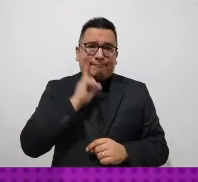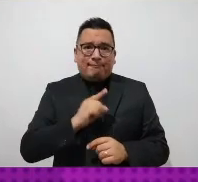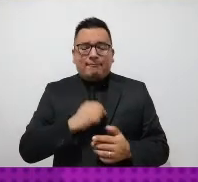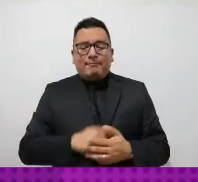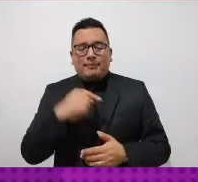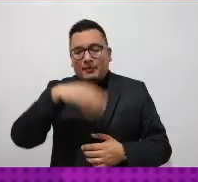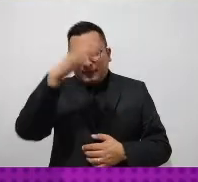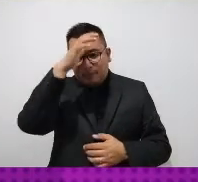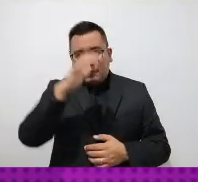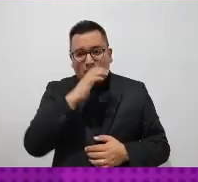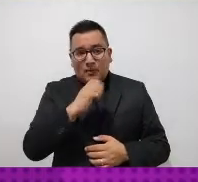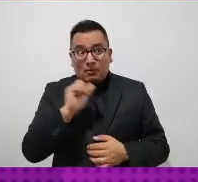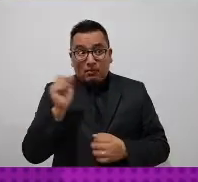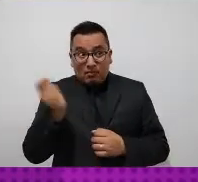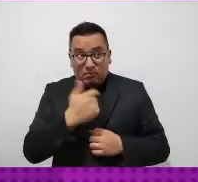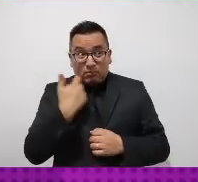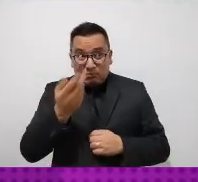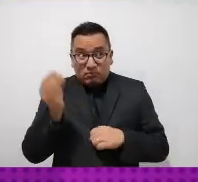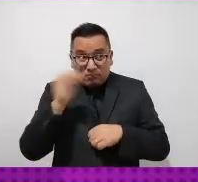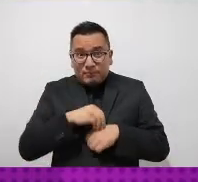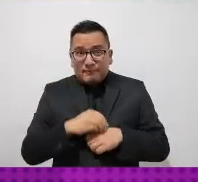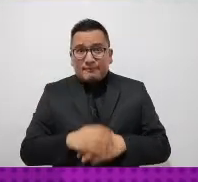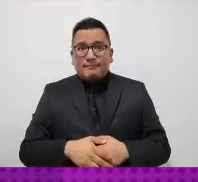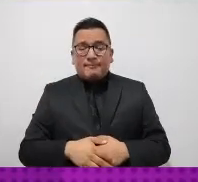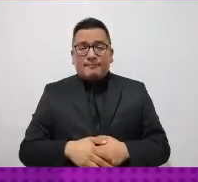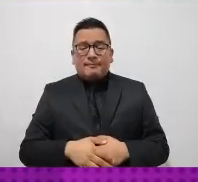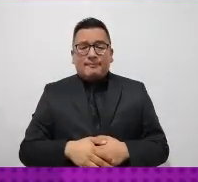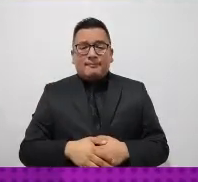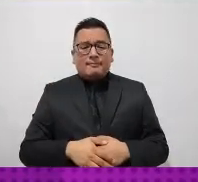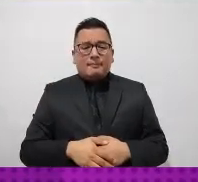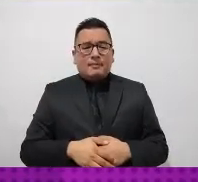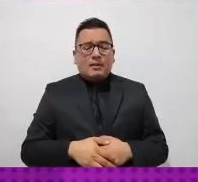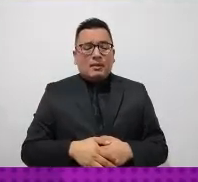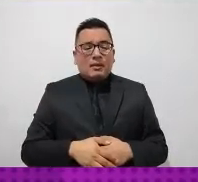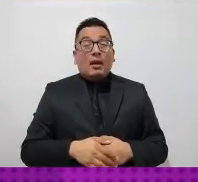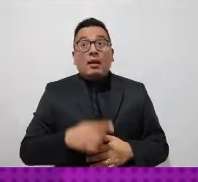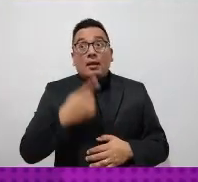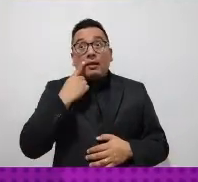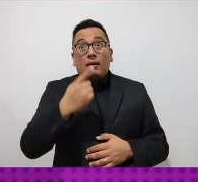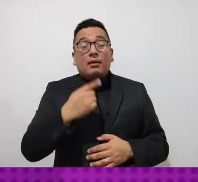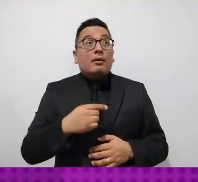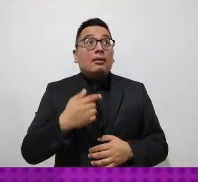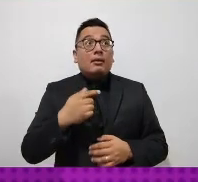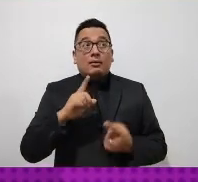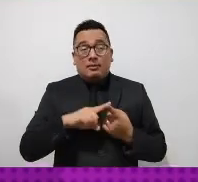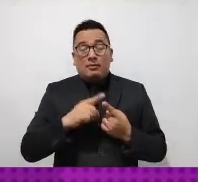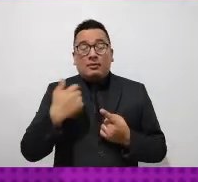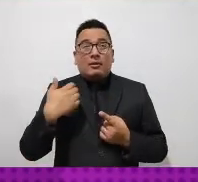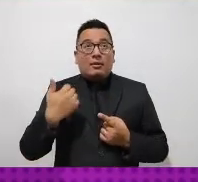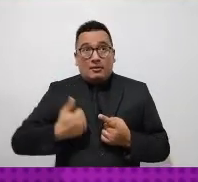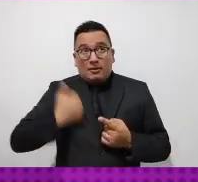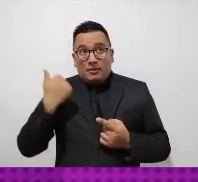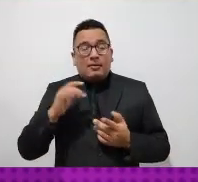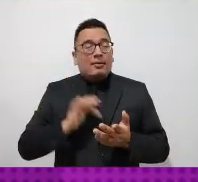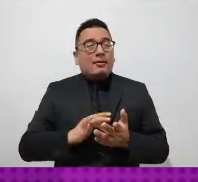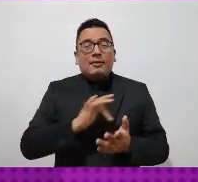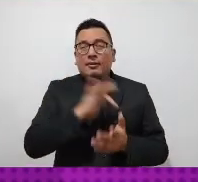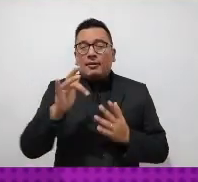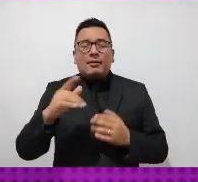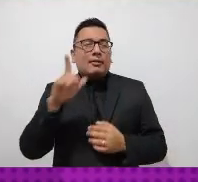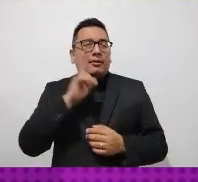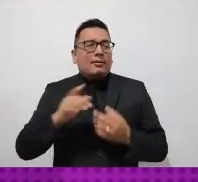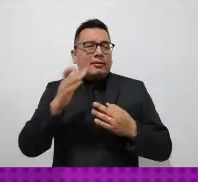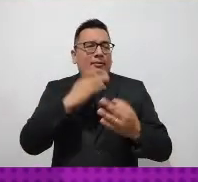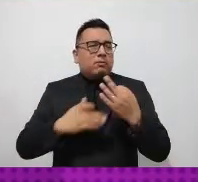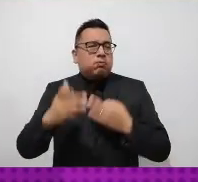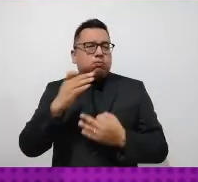mujeres en el estado de Coahuila. ¿Algo más que quisiera usted comentar por ahí, consejera? Pues primero que nada aprovechar la oportunidad para agradecer a